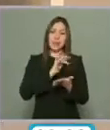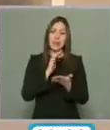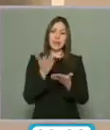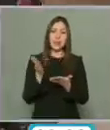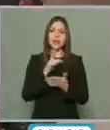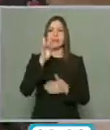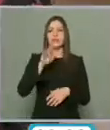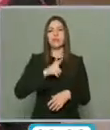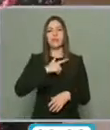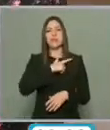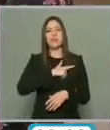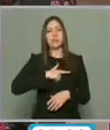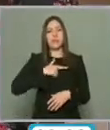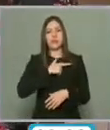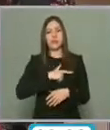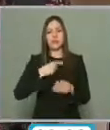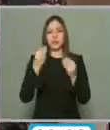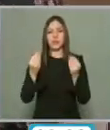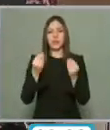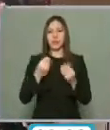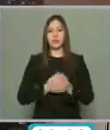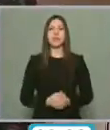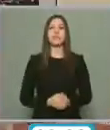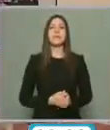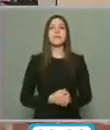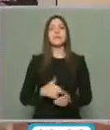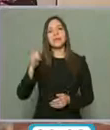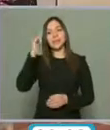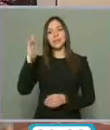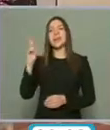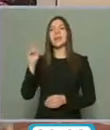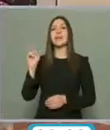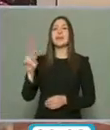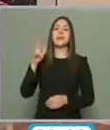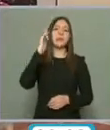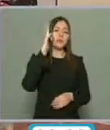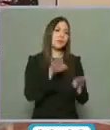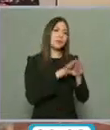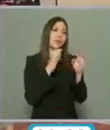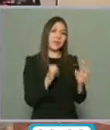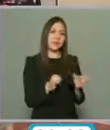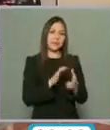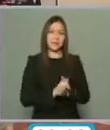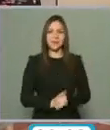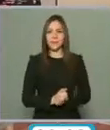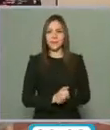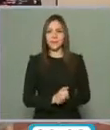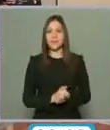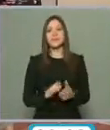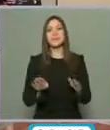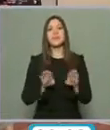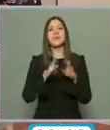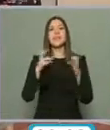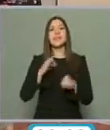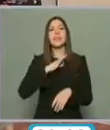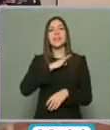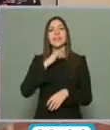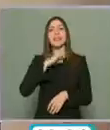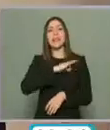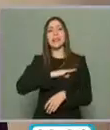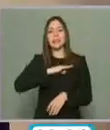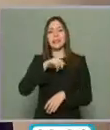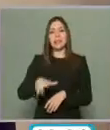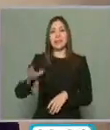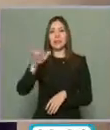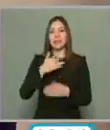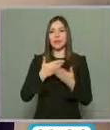me encanta, me fascina. Maravillosa. Hola, Pau. ¿Cómo estás? Hola, bienvenida y feliz martes. Muchas gracias, igualmente. Fíjense que